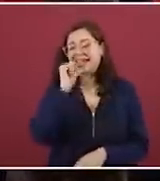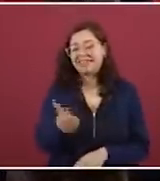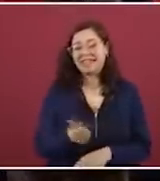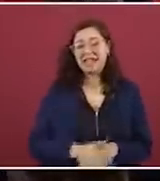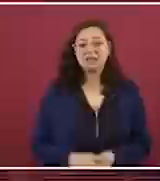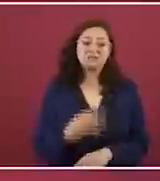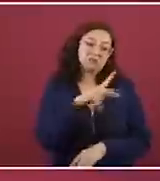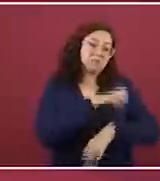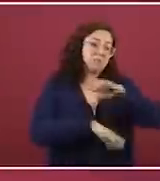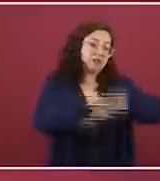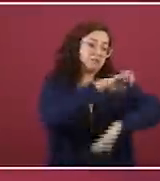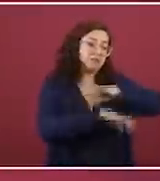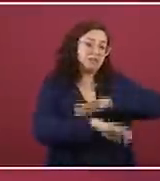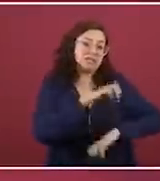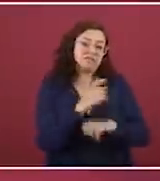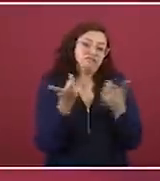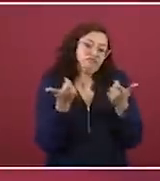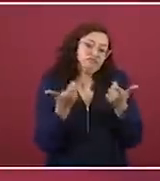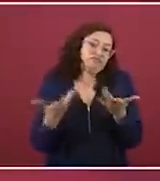hacen su agosto,